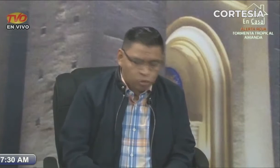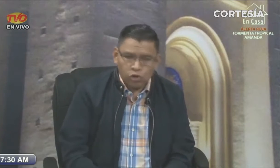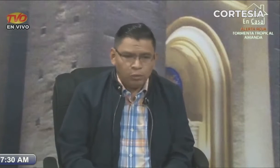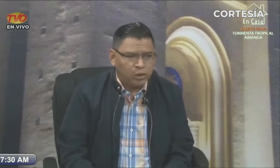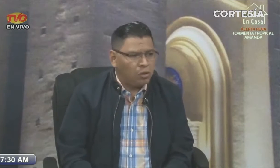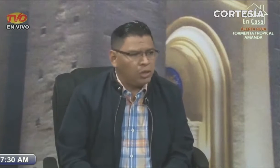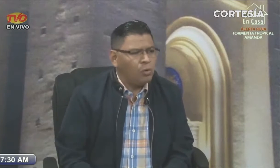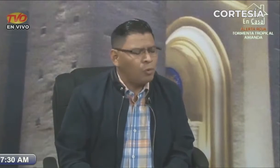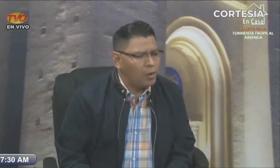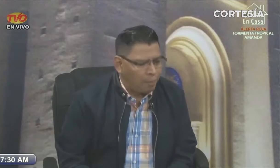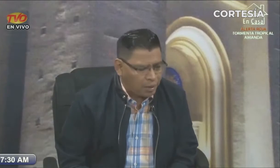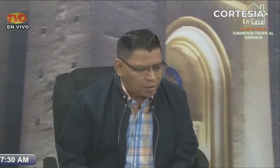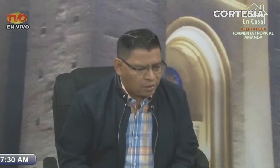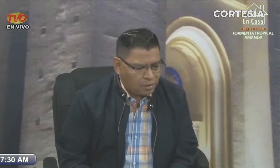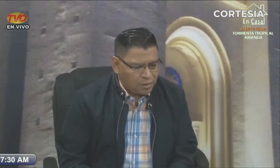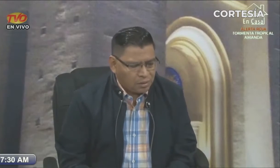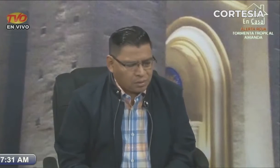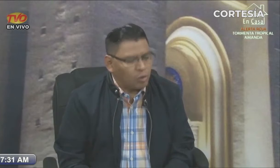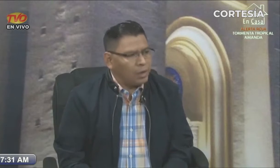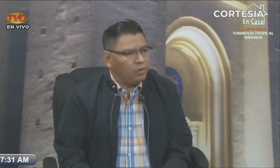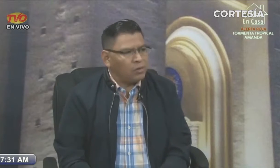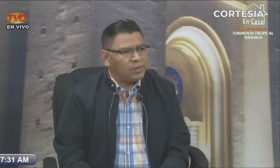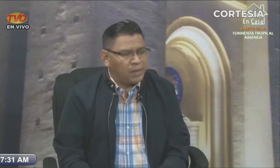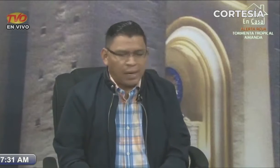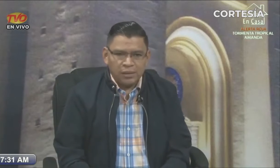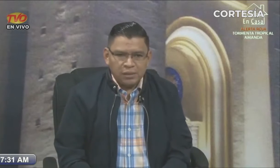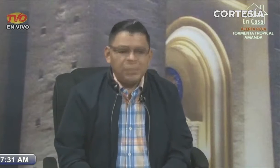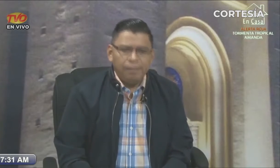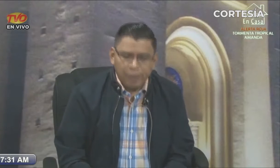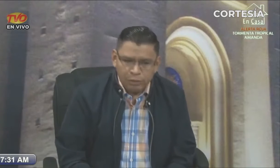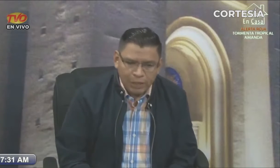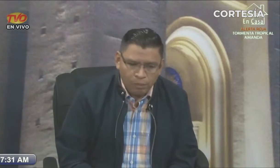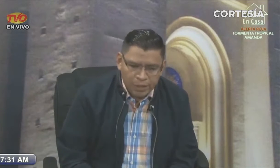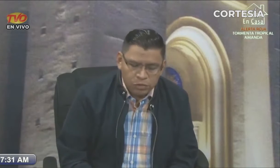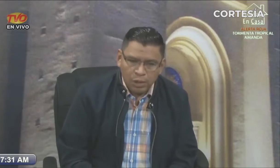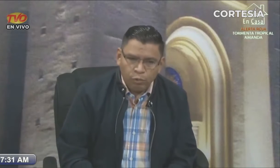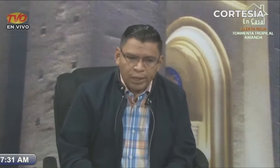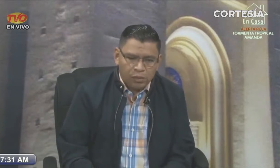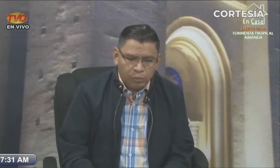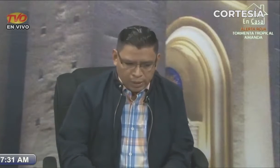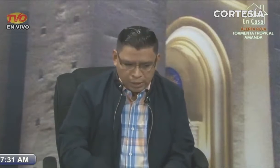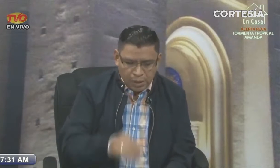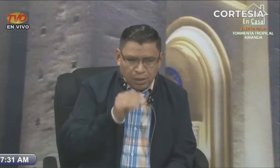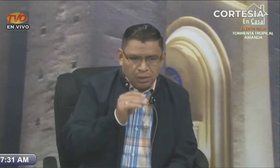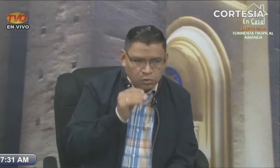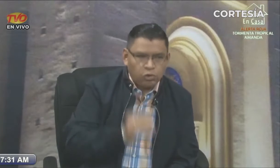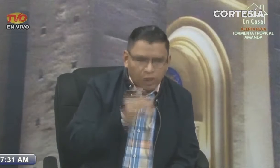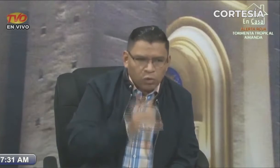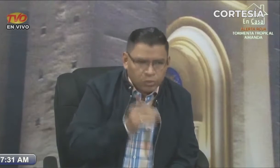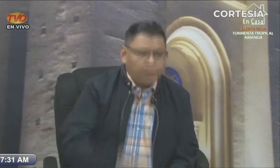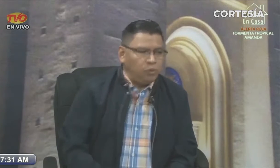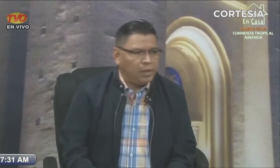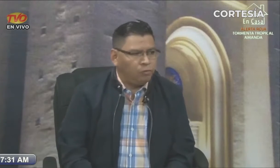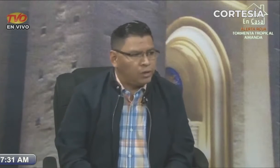por eso que nosotros no hemos tenido ningún problema con el gobierno central. Siempre hemos estado prestos en apoyarlo porque